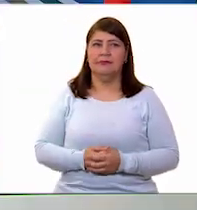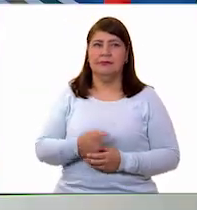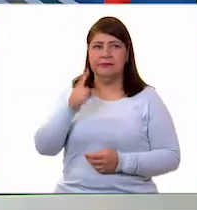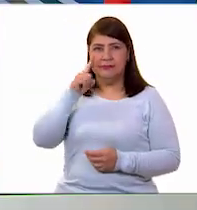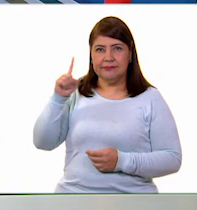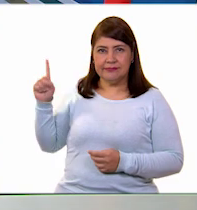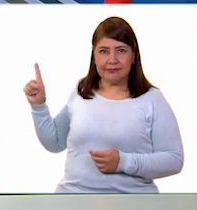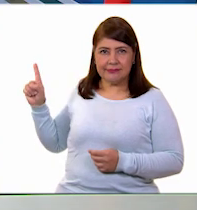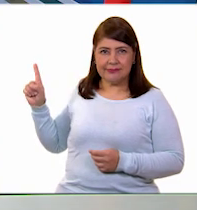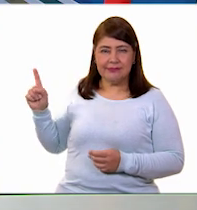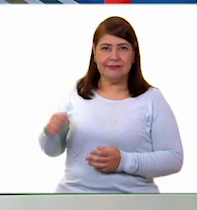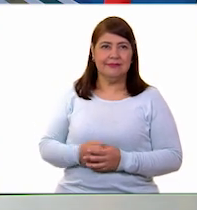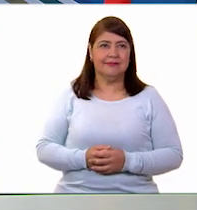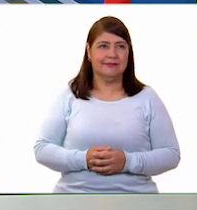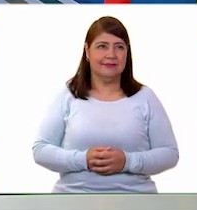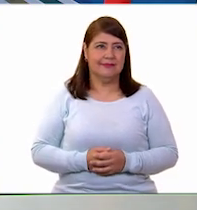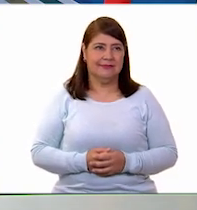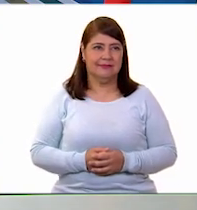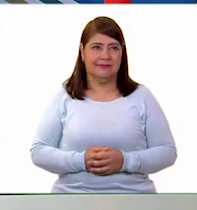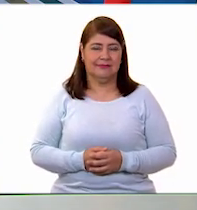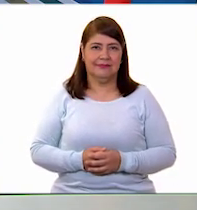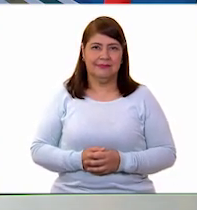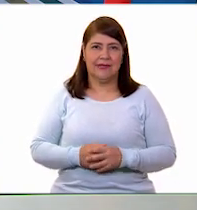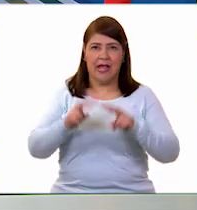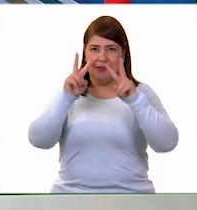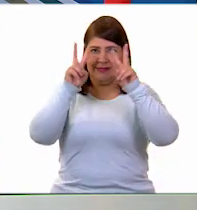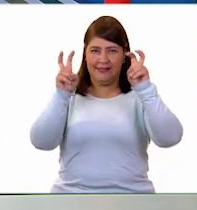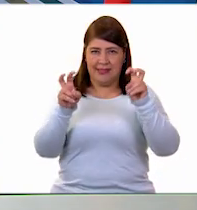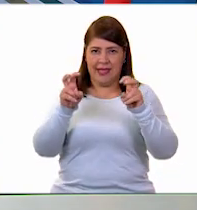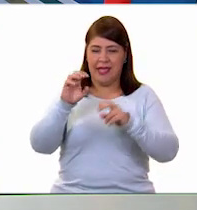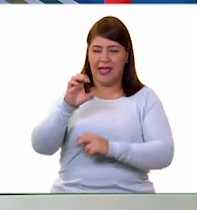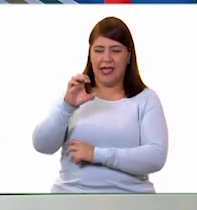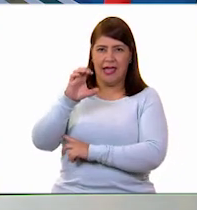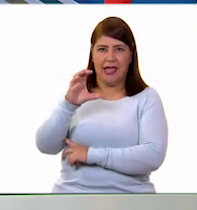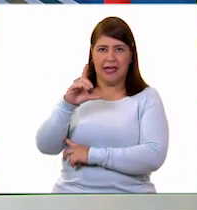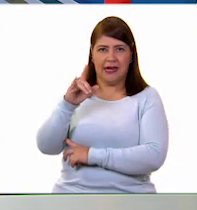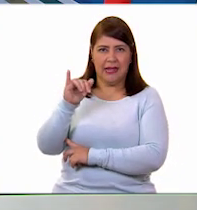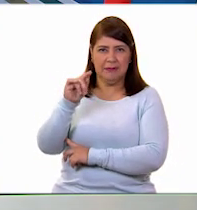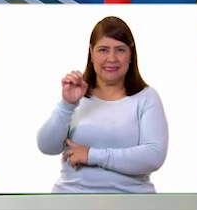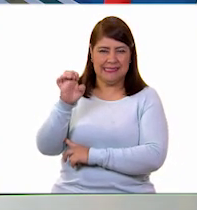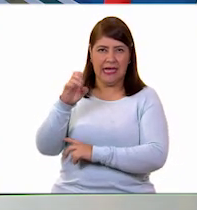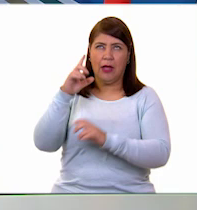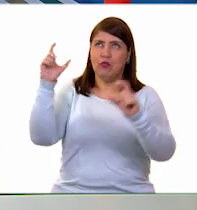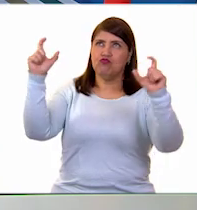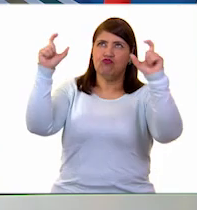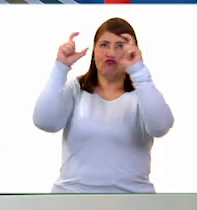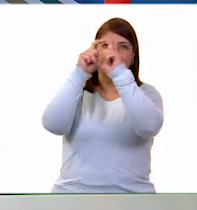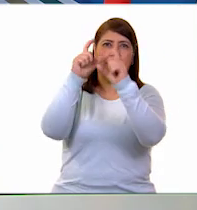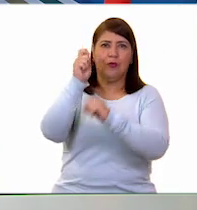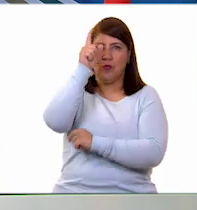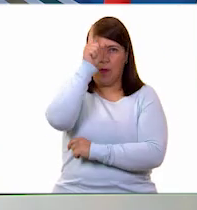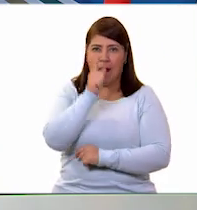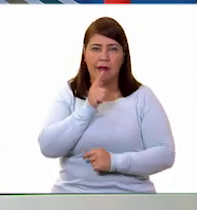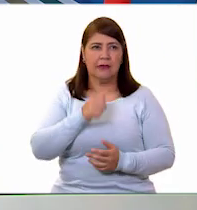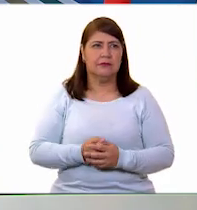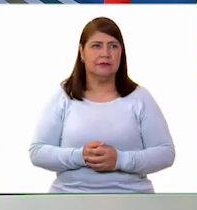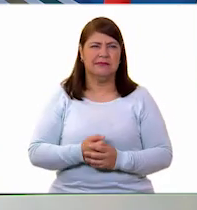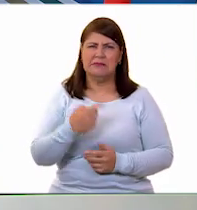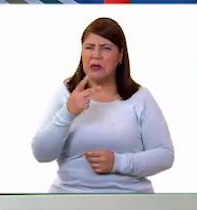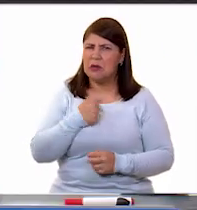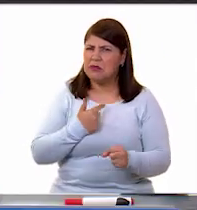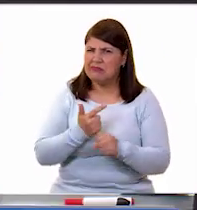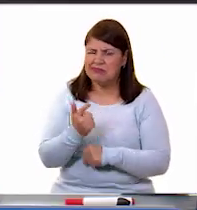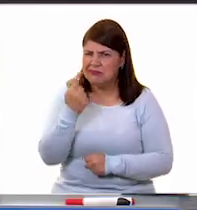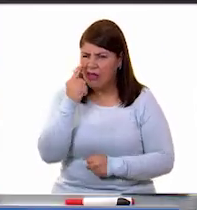voy a poner aquí debajo, profesor. ¿Te ayudo? Para que podamos ver. El eclipse lunar. Pero, profesor, estoy notando algo.